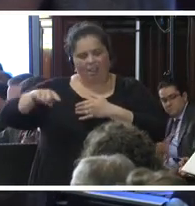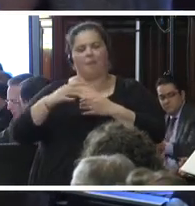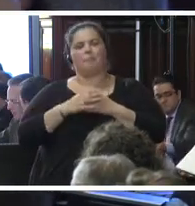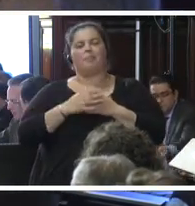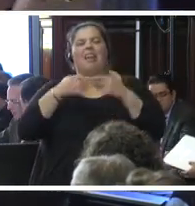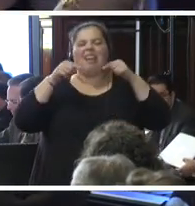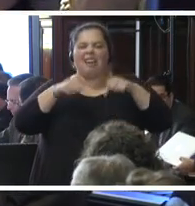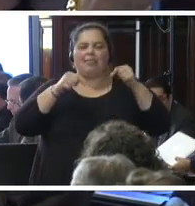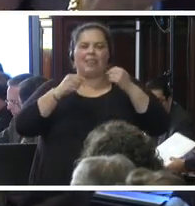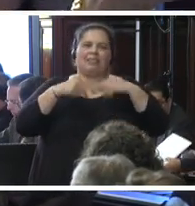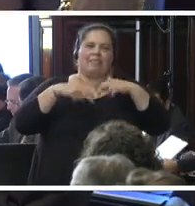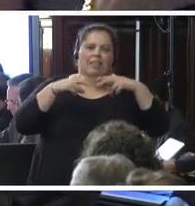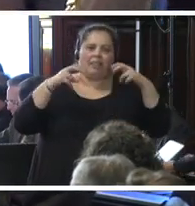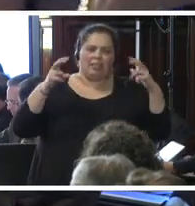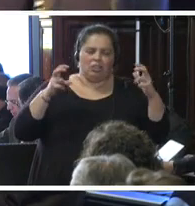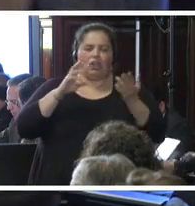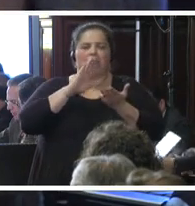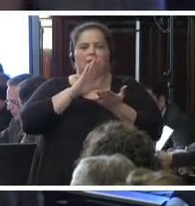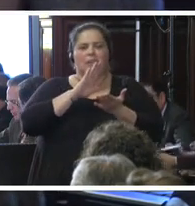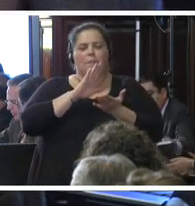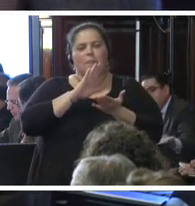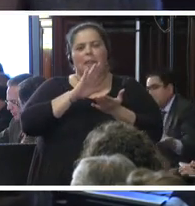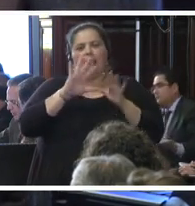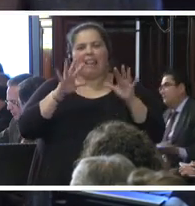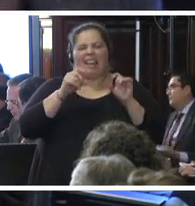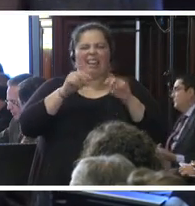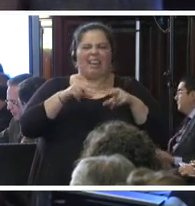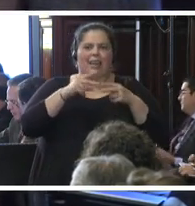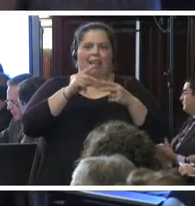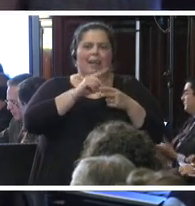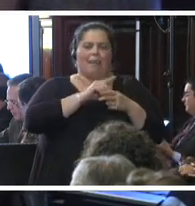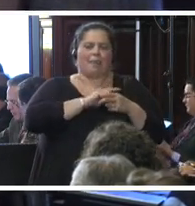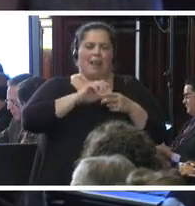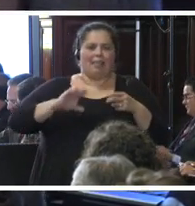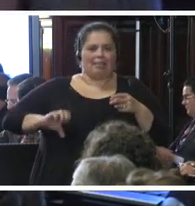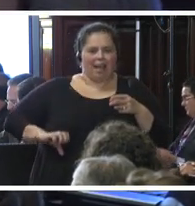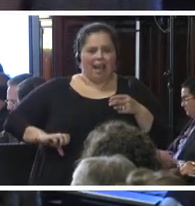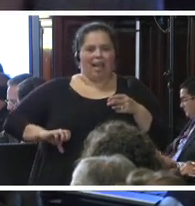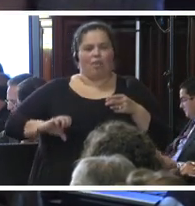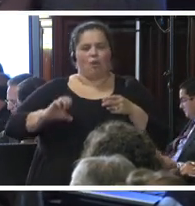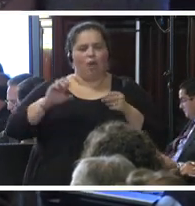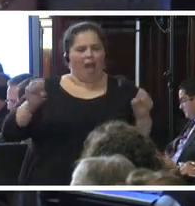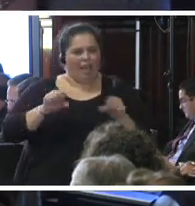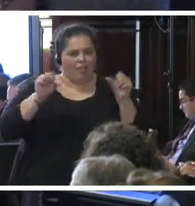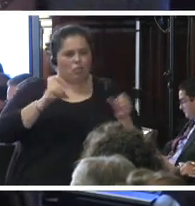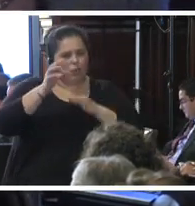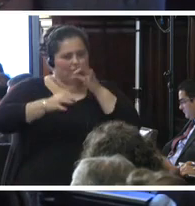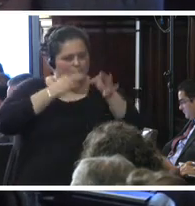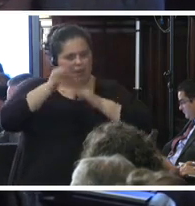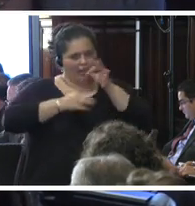estas investigaciones de las que el Estado ha hecho una explicación